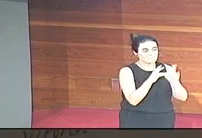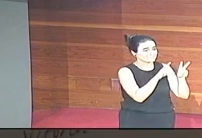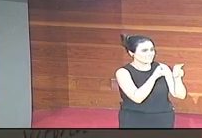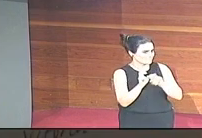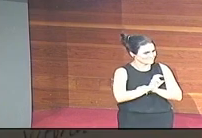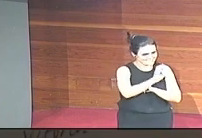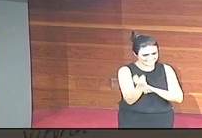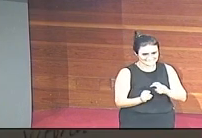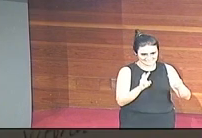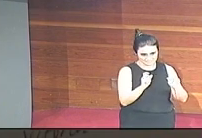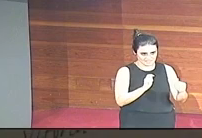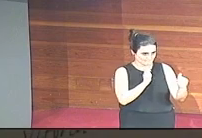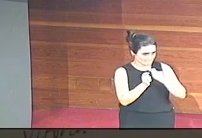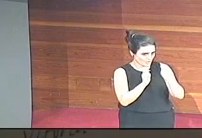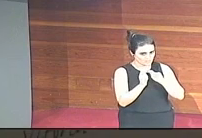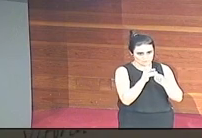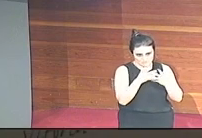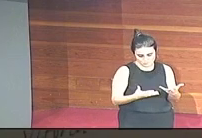la actualidad periodística